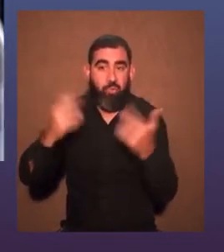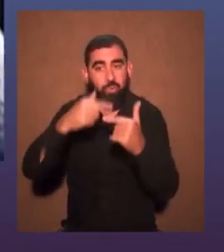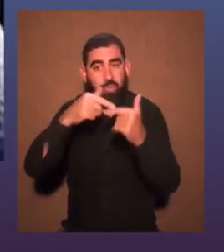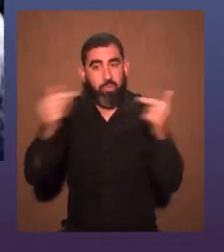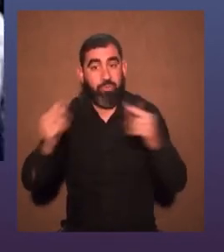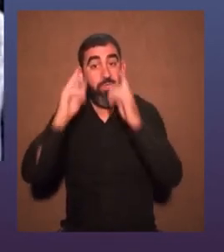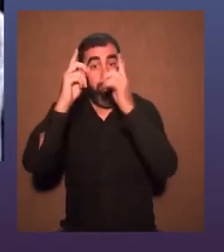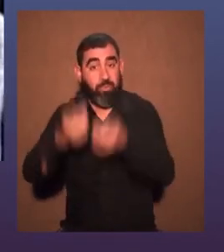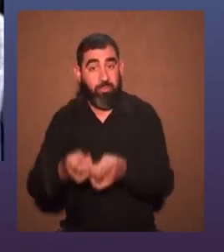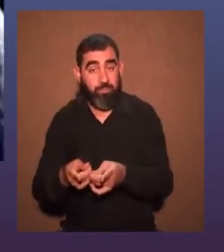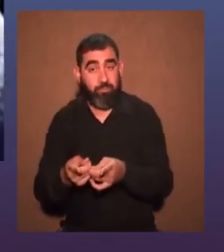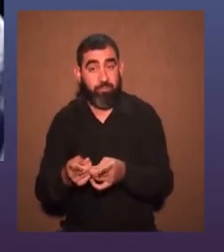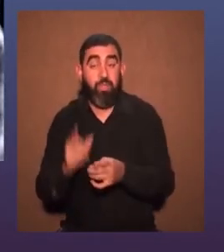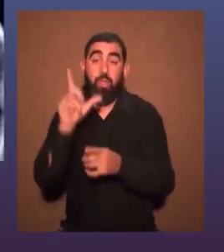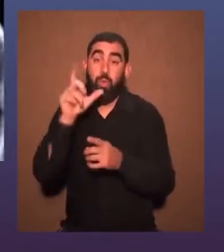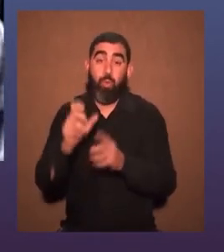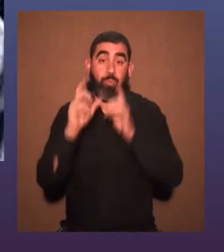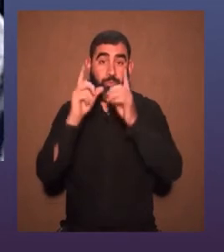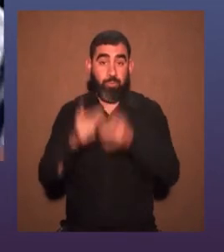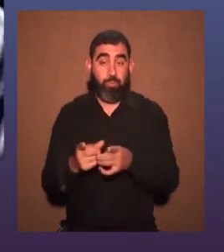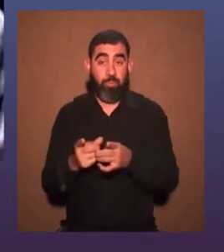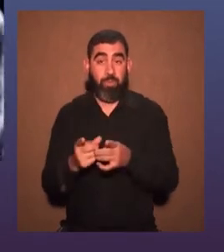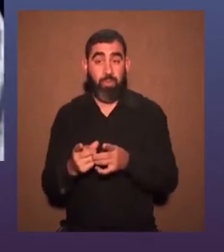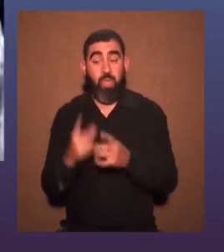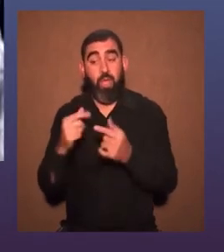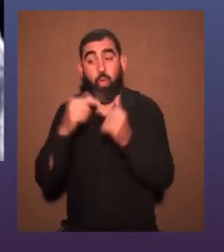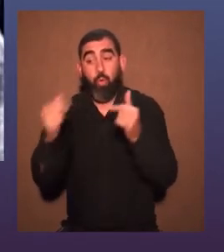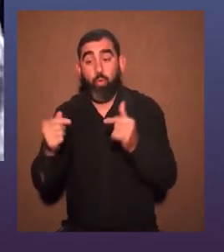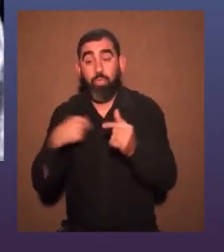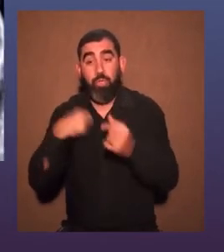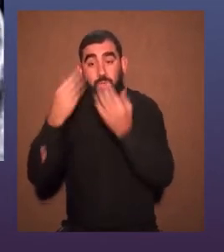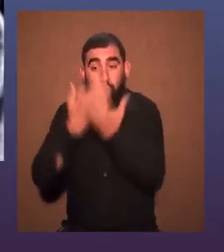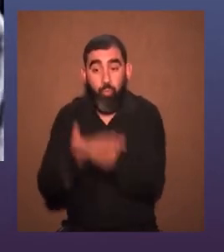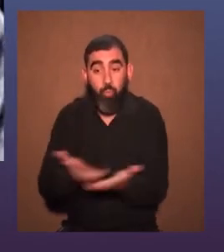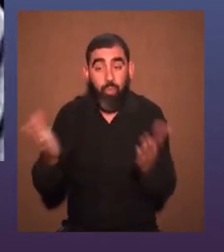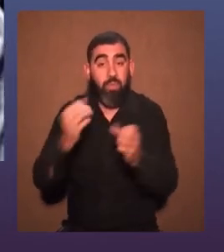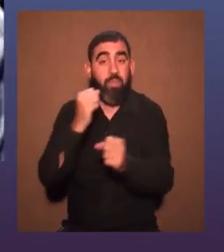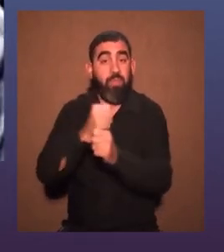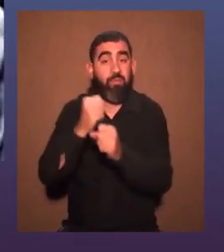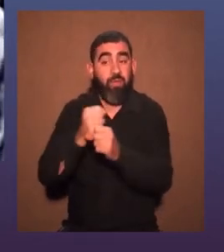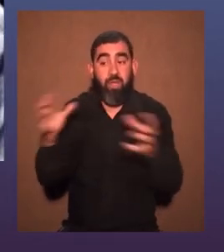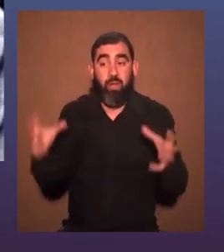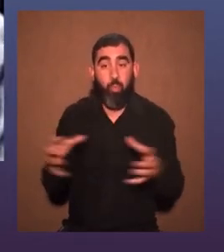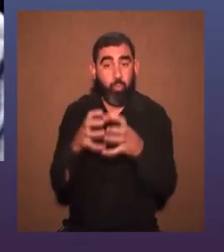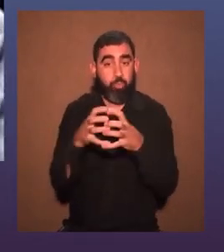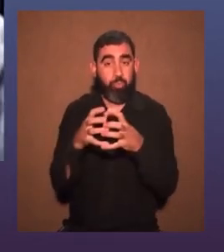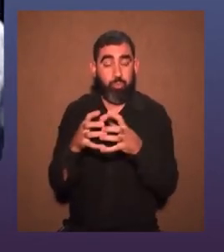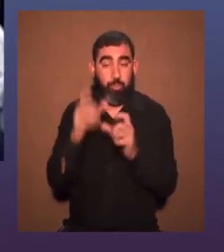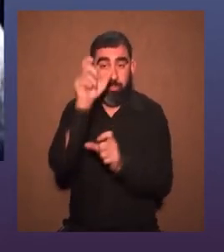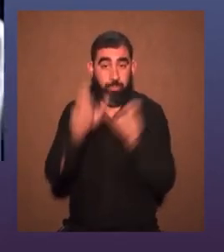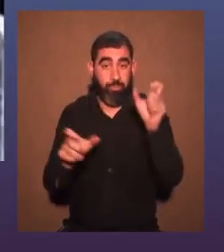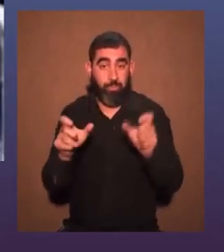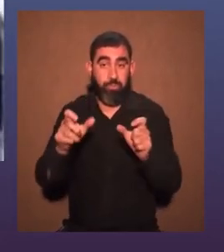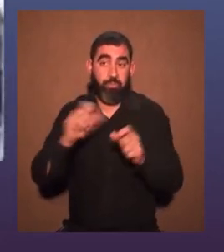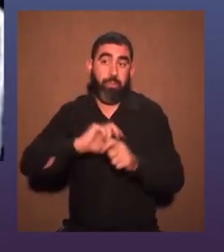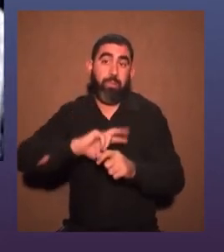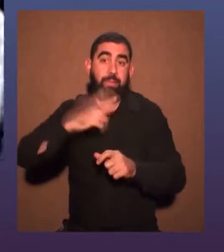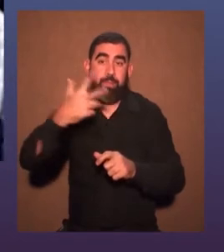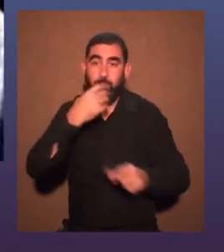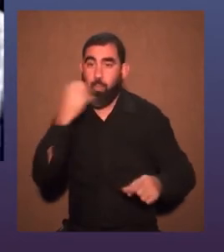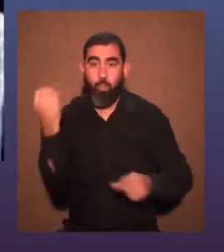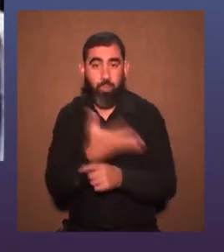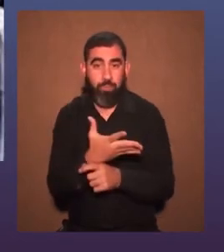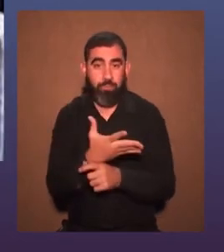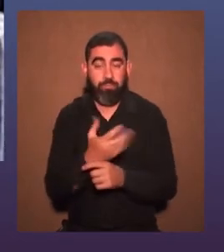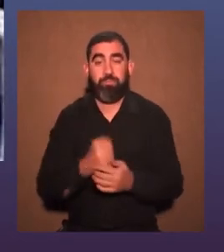otra cosa. Y por supuesto, se le da vida a otra cosa que va a ser trabajada en conjunto, entonces es como un triple éxito,